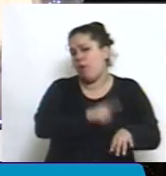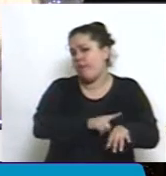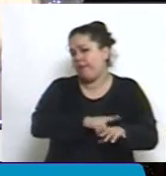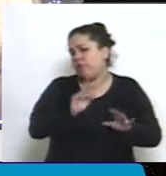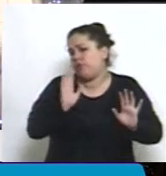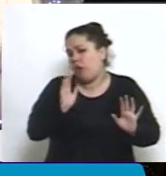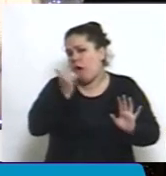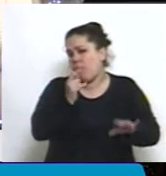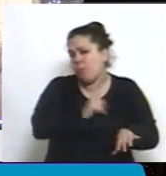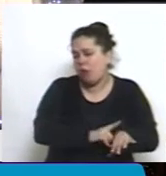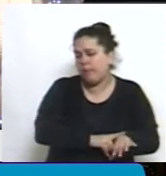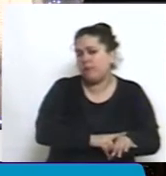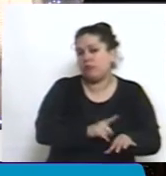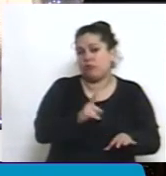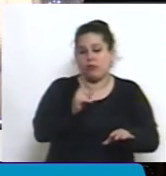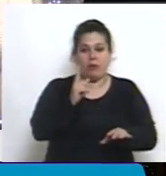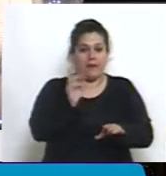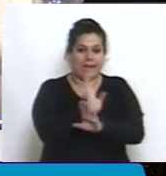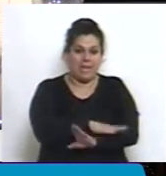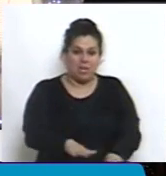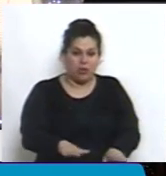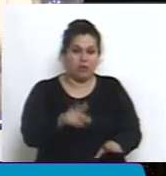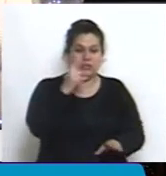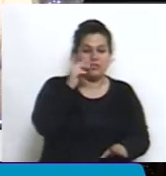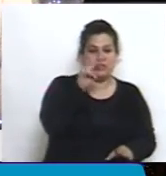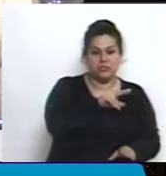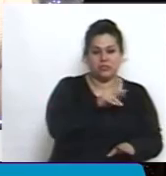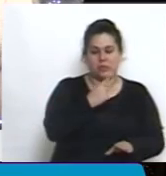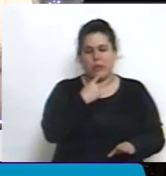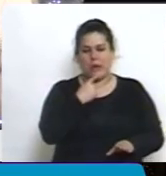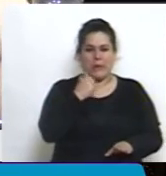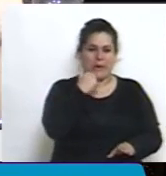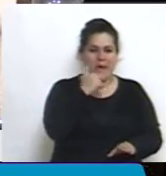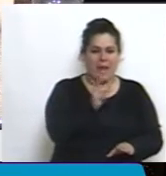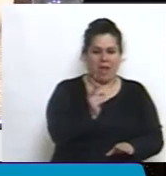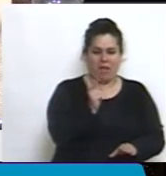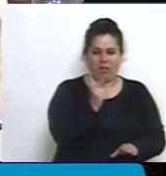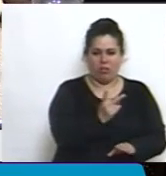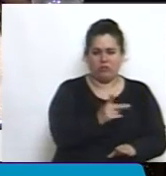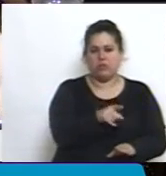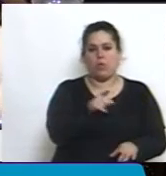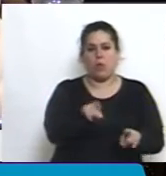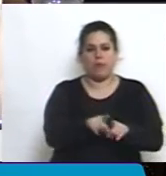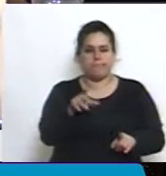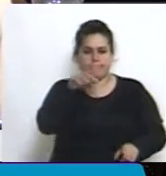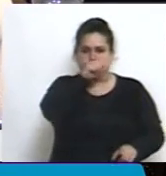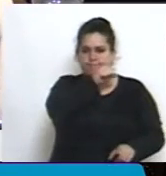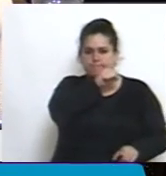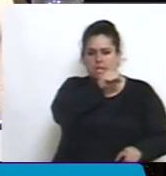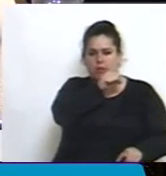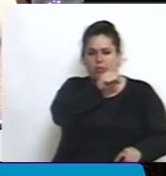momento en los menores, en los niños, en las niñas, que es el pacto del secreto,